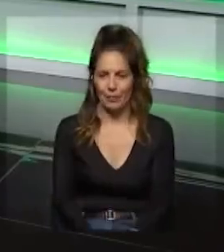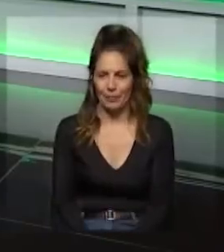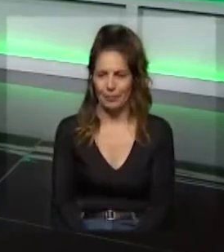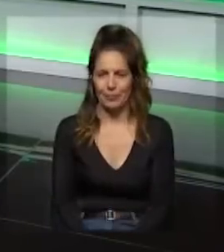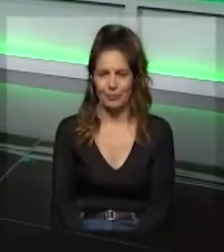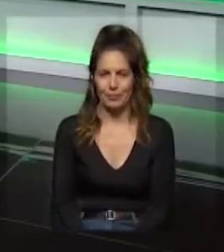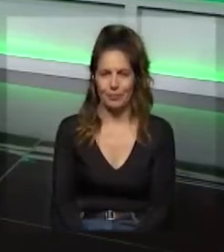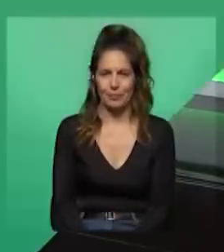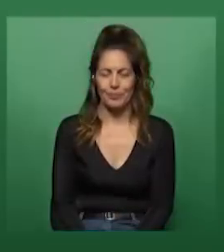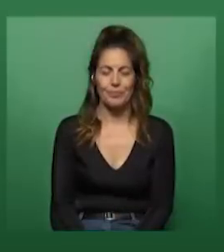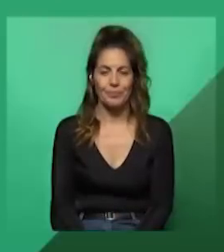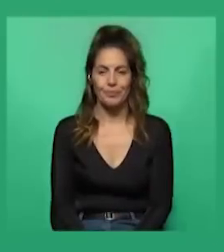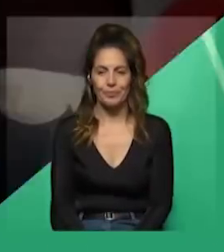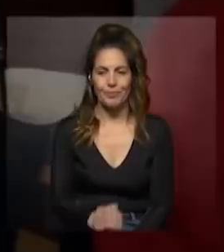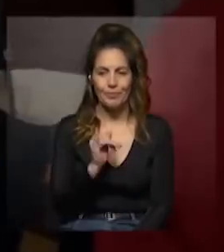Martín